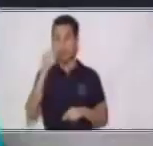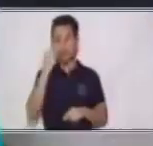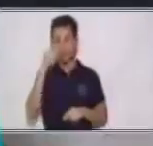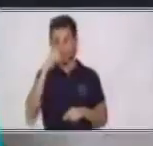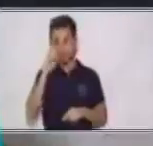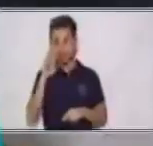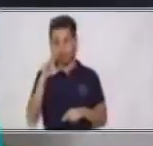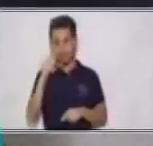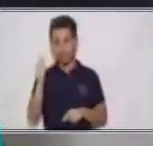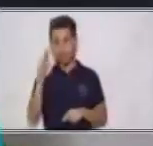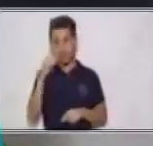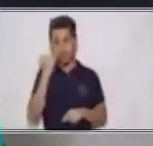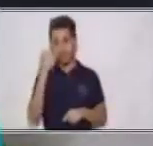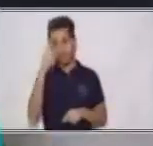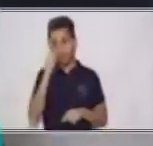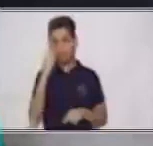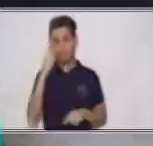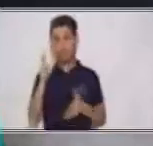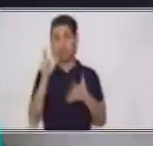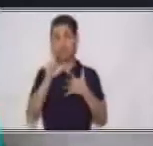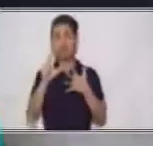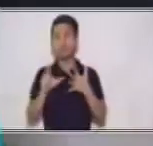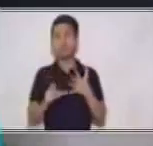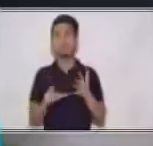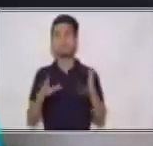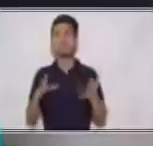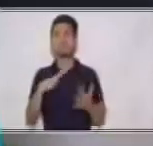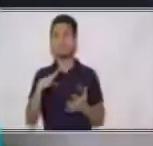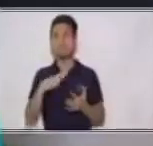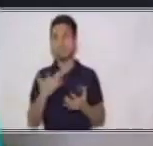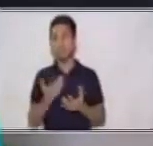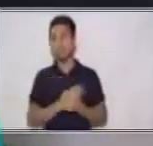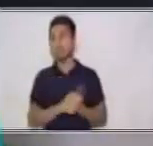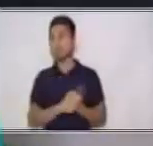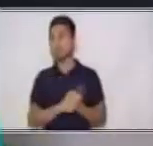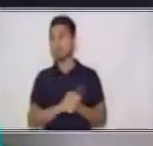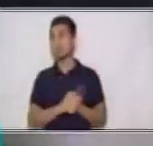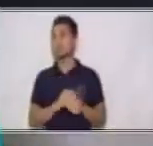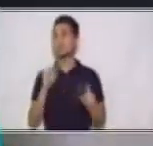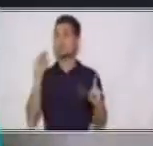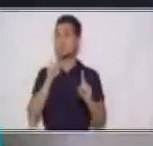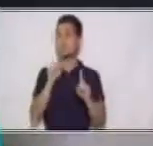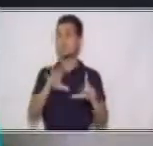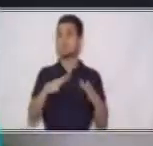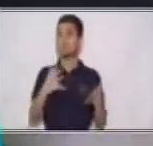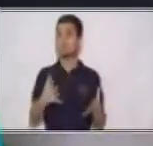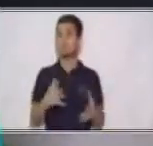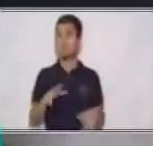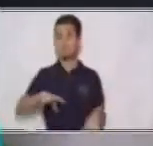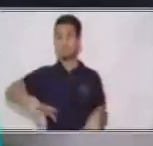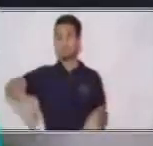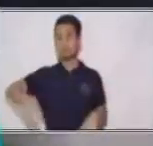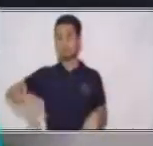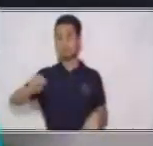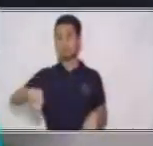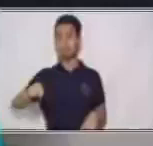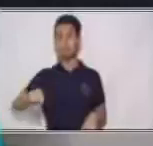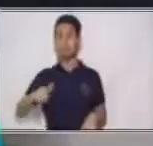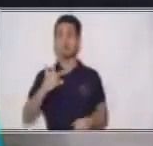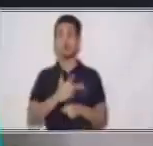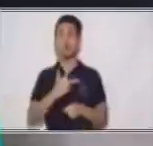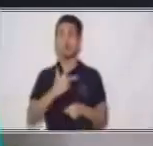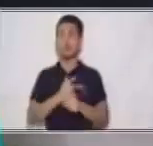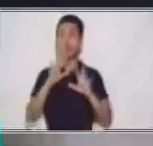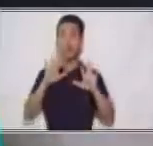hablar de las características que tienen estas. Específicamente vamos a hablar de la región, que en este caso es de